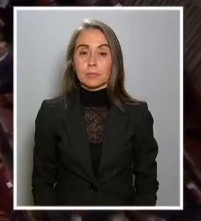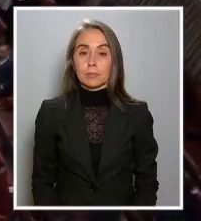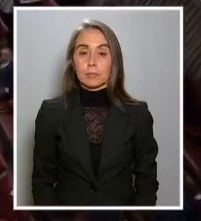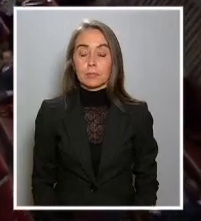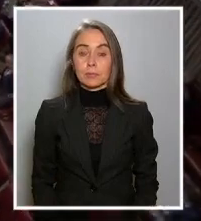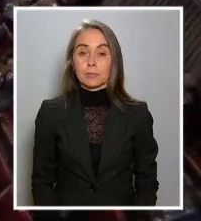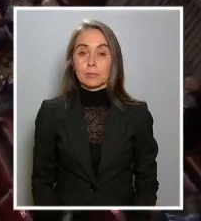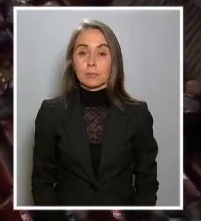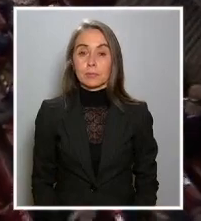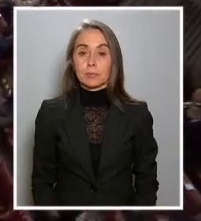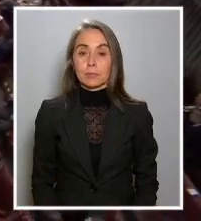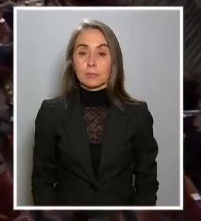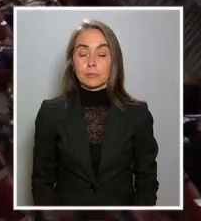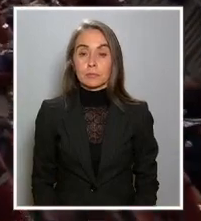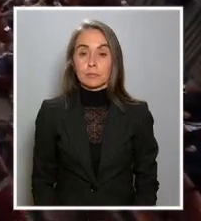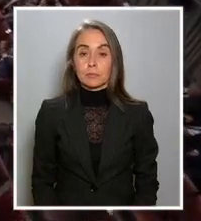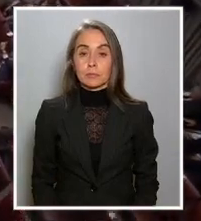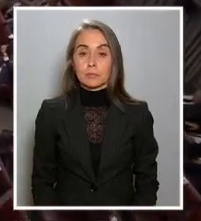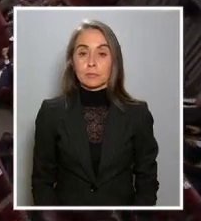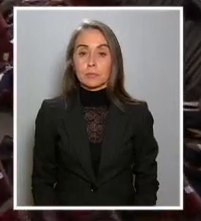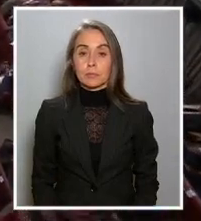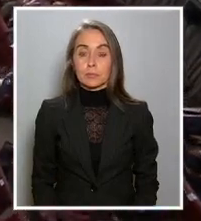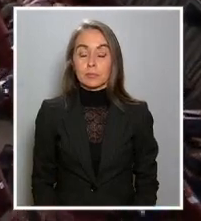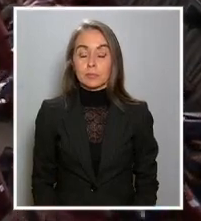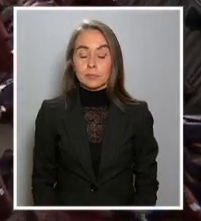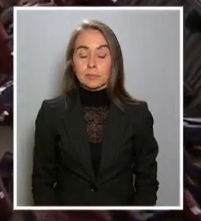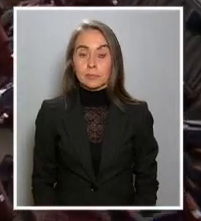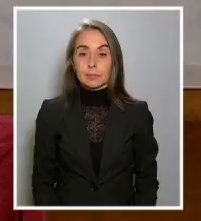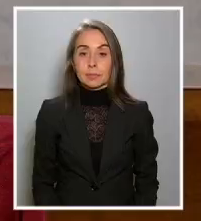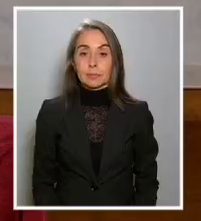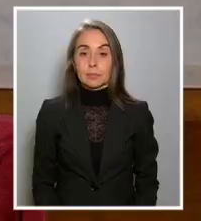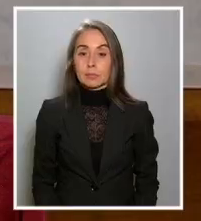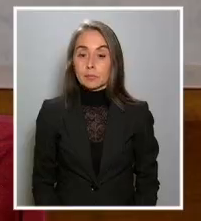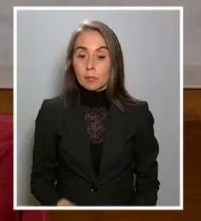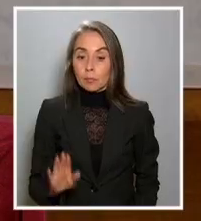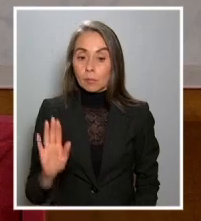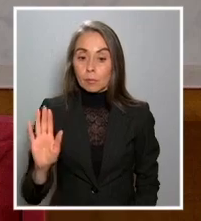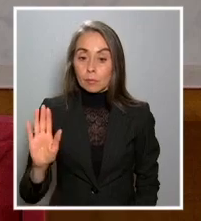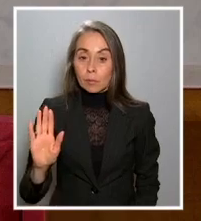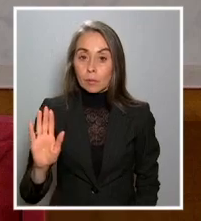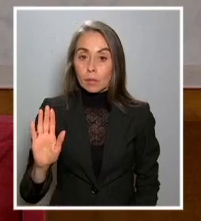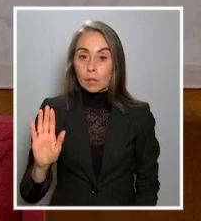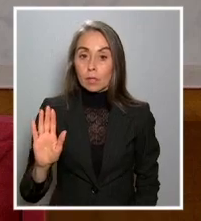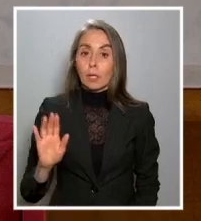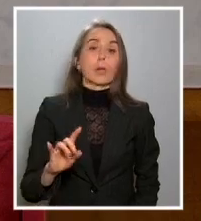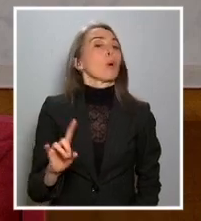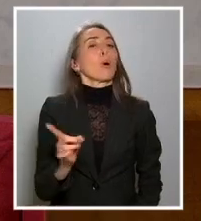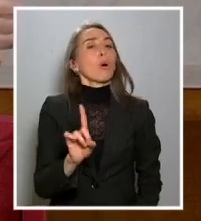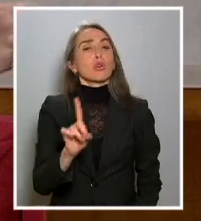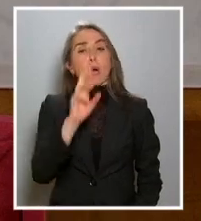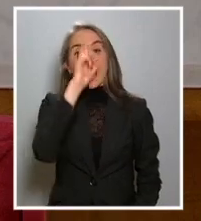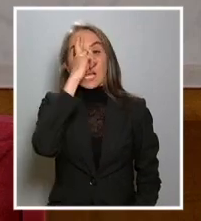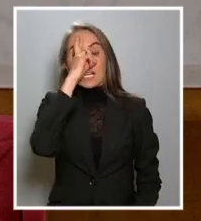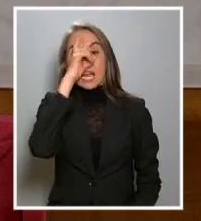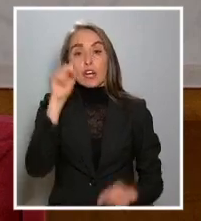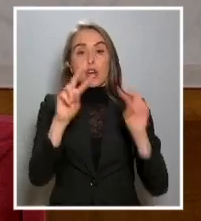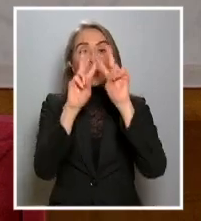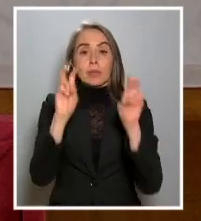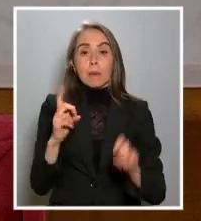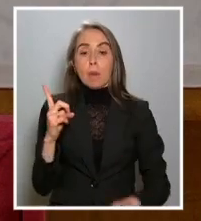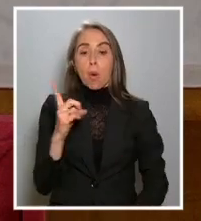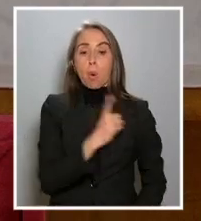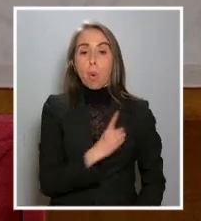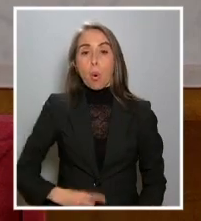No es No es extraño que en este tema sea un